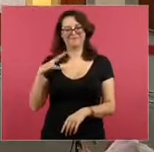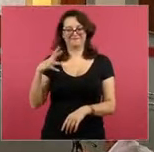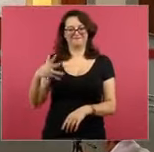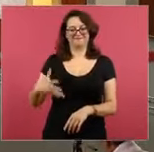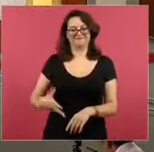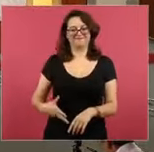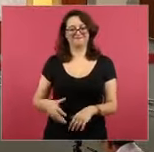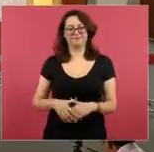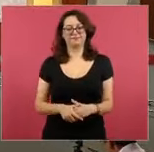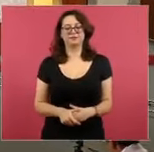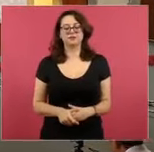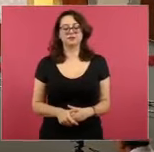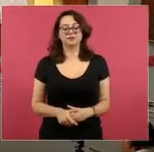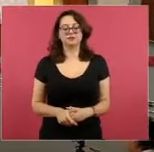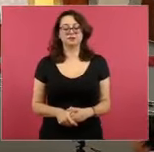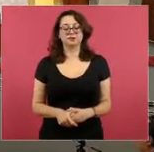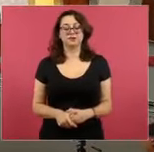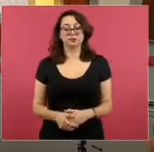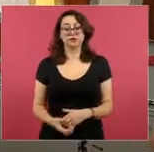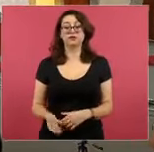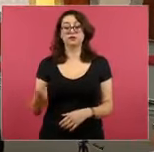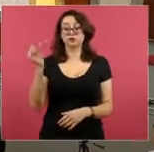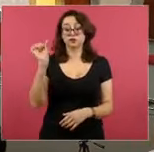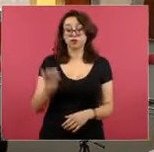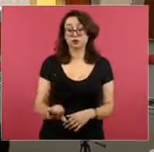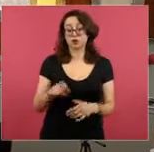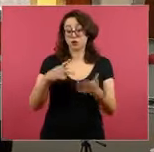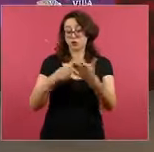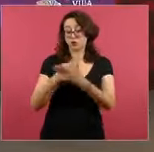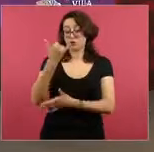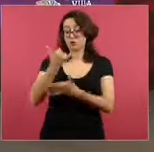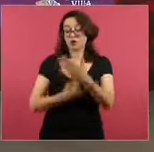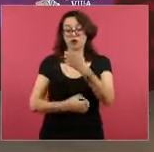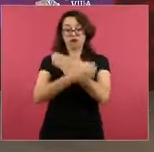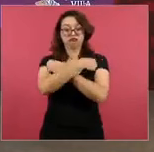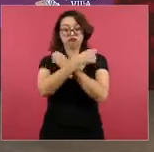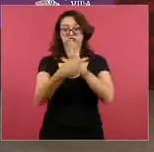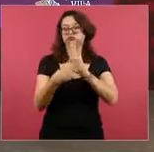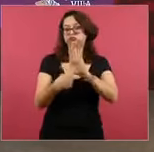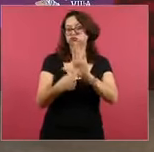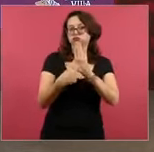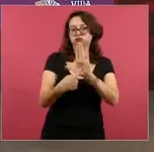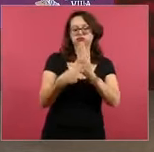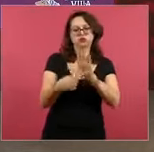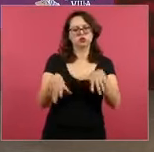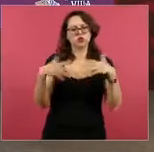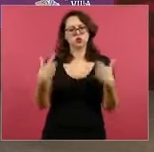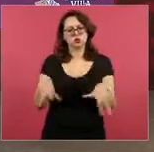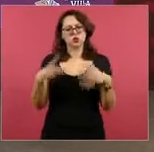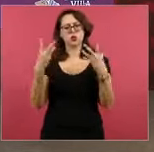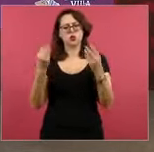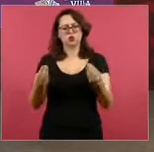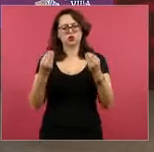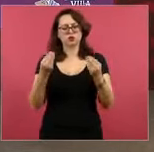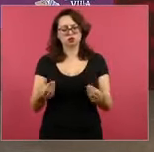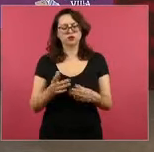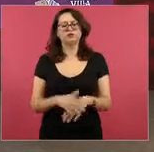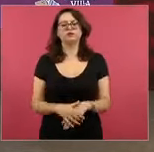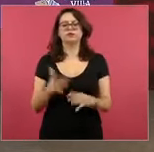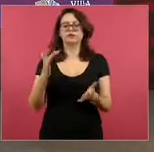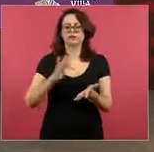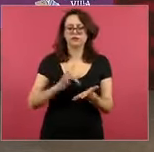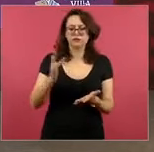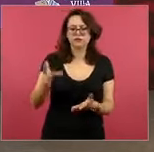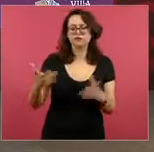escuchado bastante sobre toda la construcción de este proyecto educativo. Gracias a la maestra, al doctor, a la secretaria de